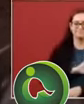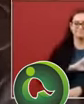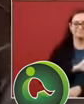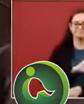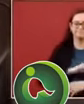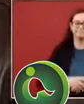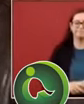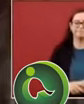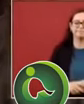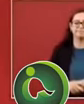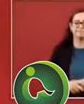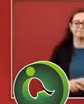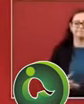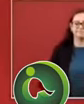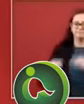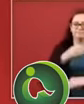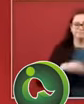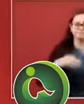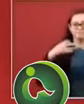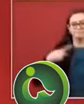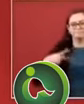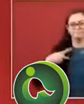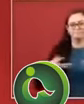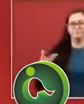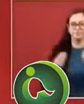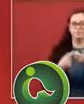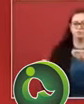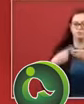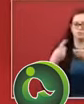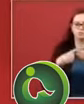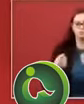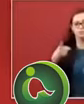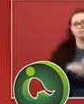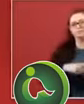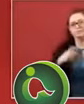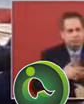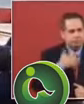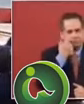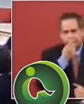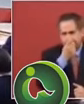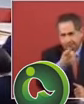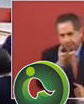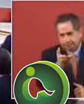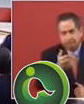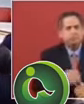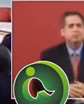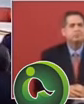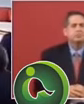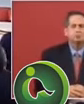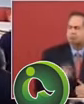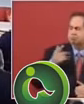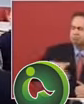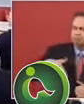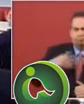a todos los que hicieron la película Roma. Unas semanas le preguntaron